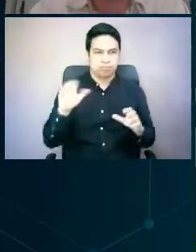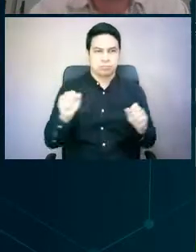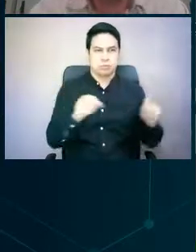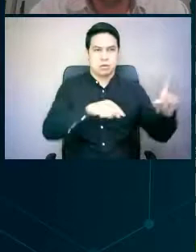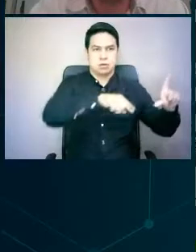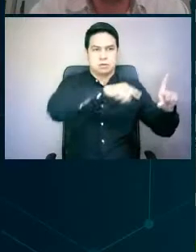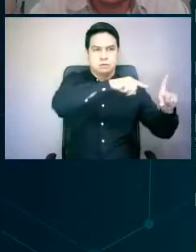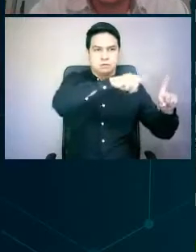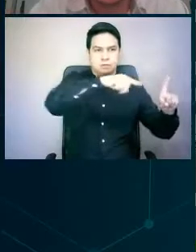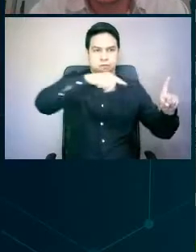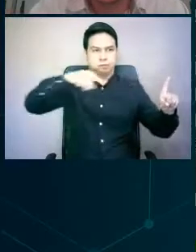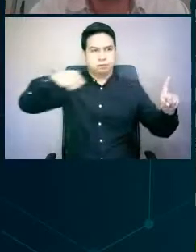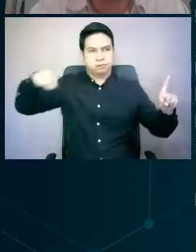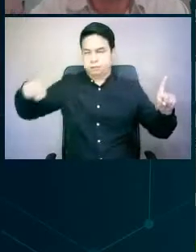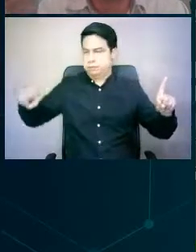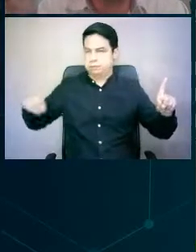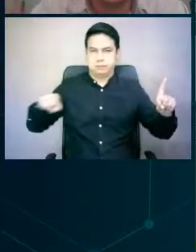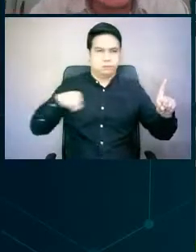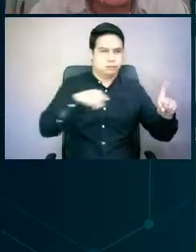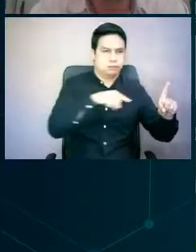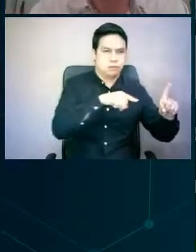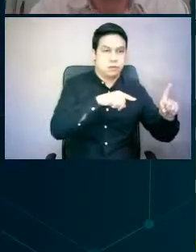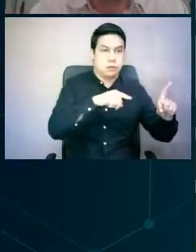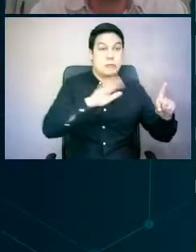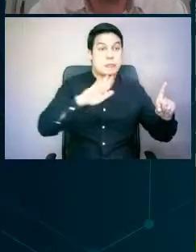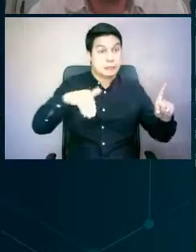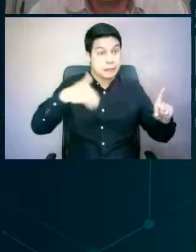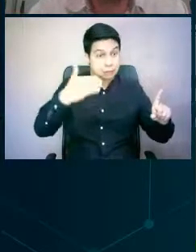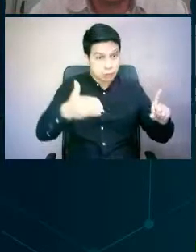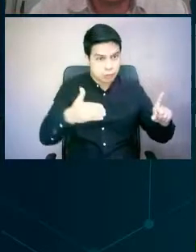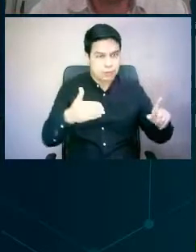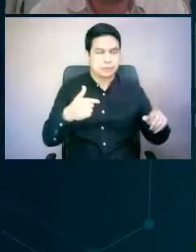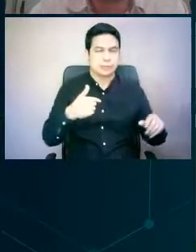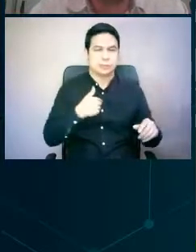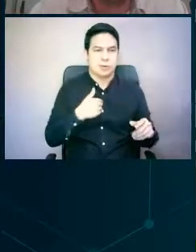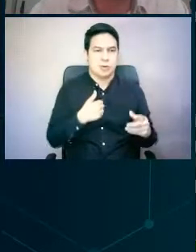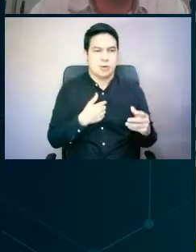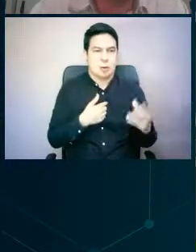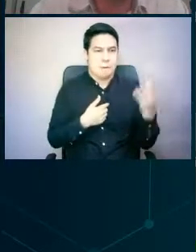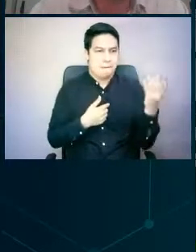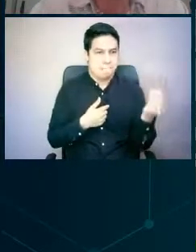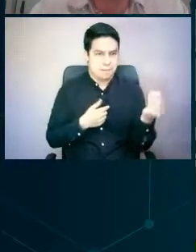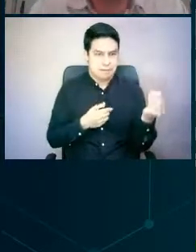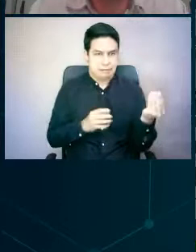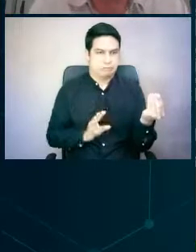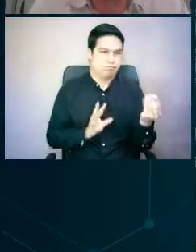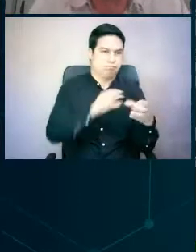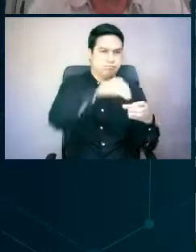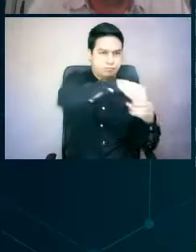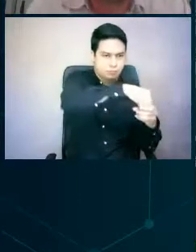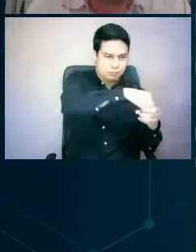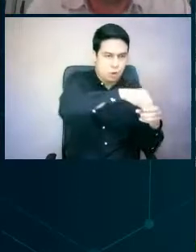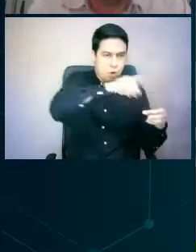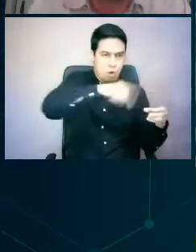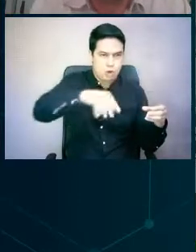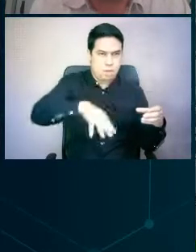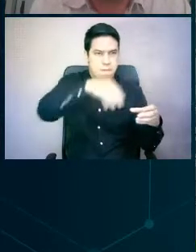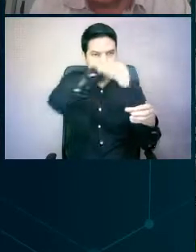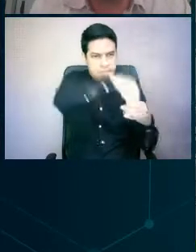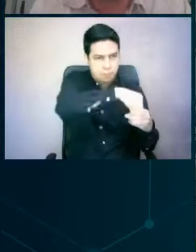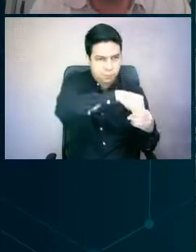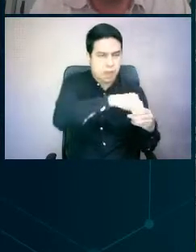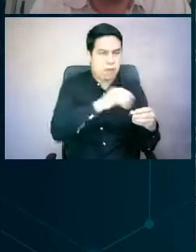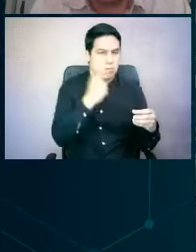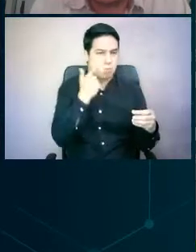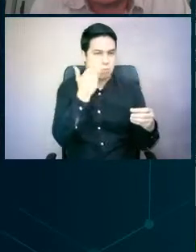la línea y luego estas ondas las inyecto a los relés diferenciales de línea y evalúo su desempeño ante